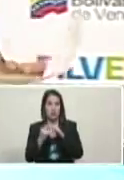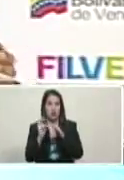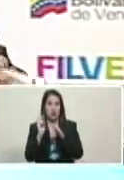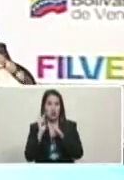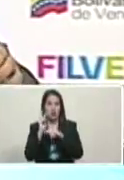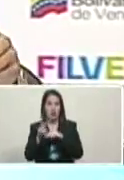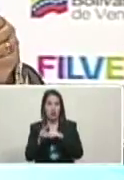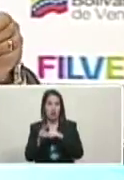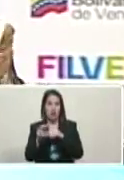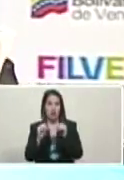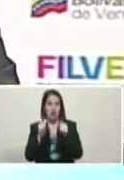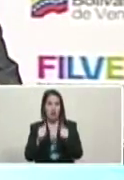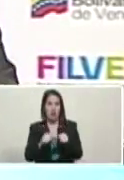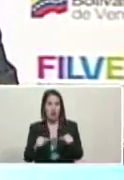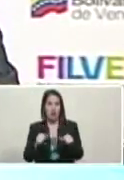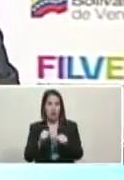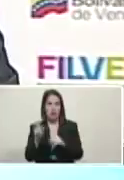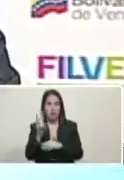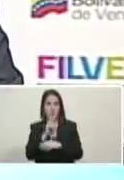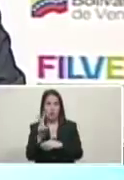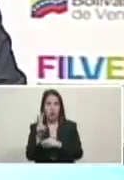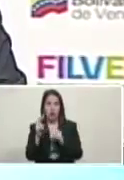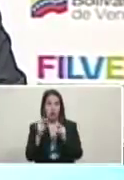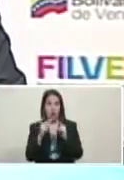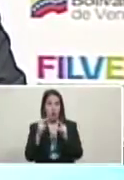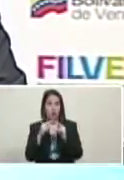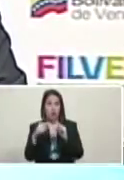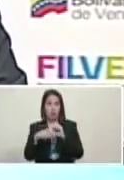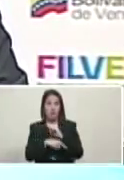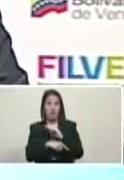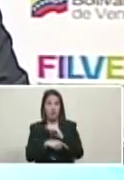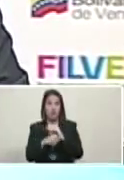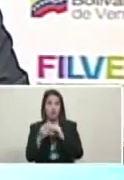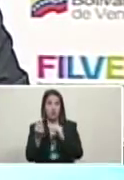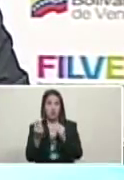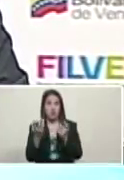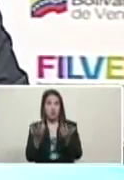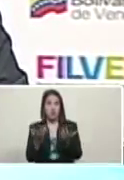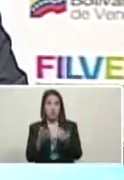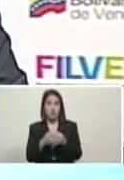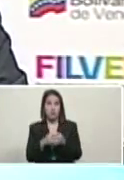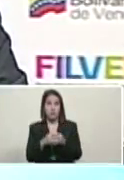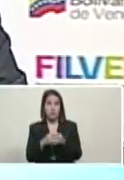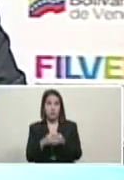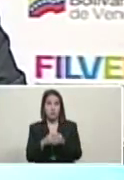arte venezolano conozcan a detalle y se conviertan en